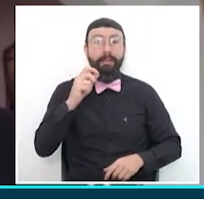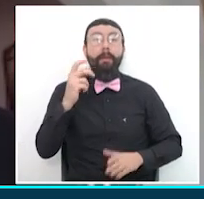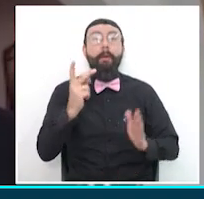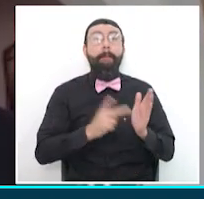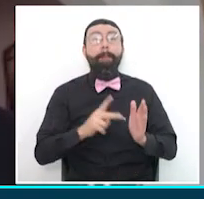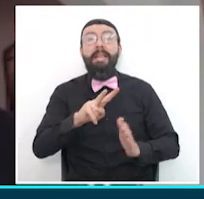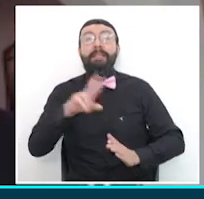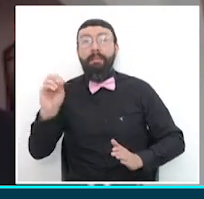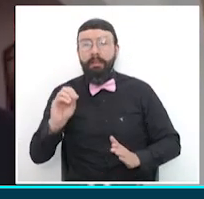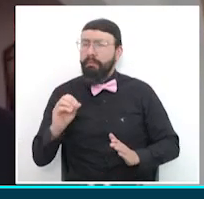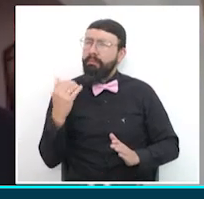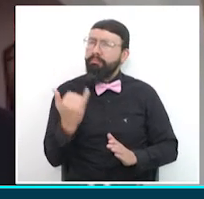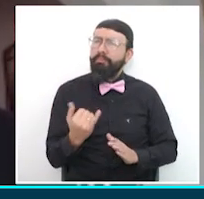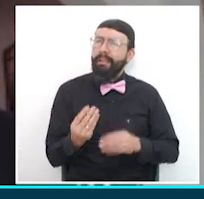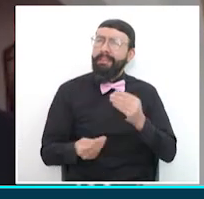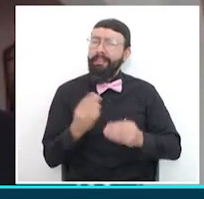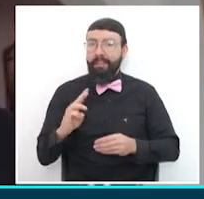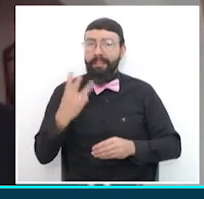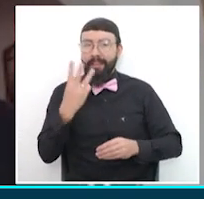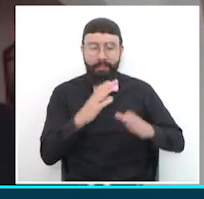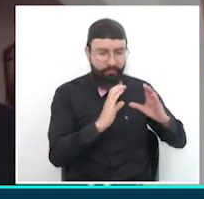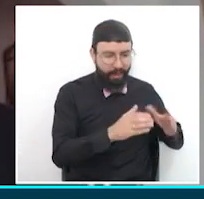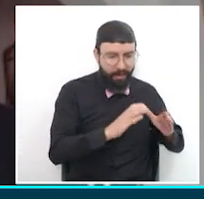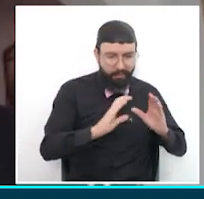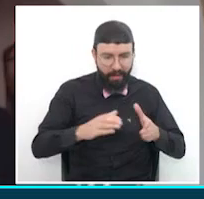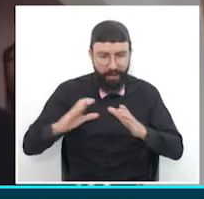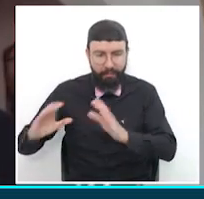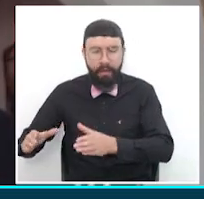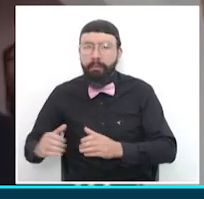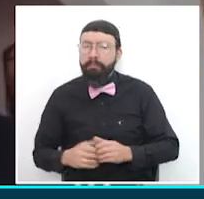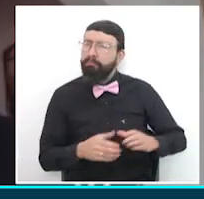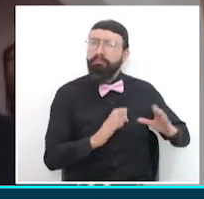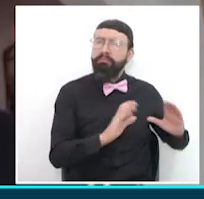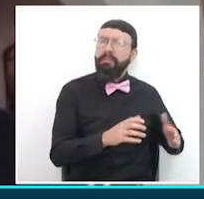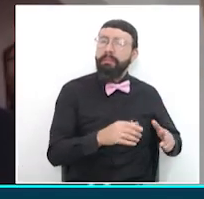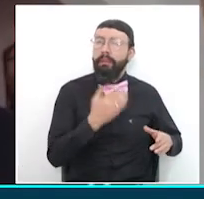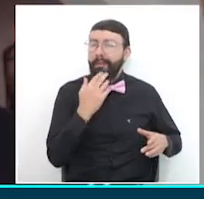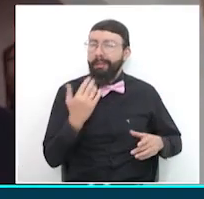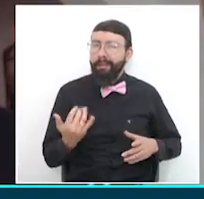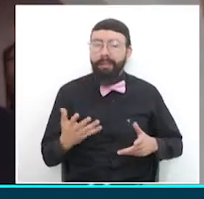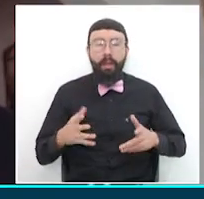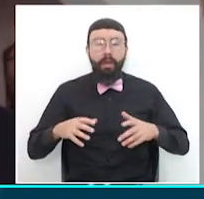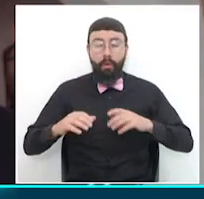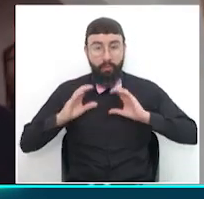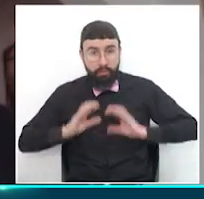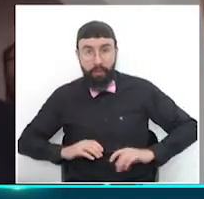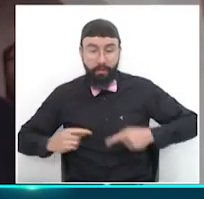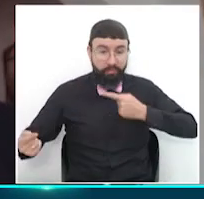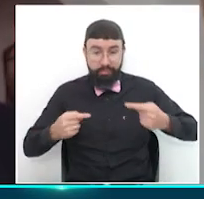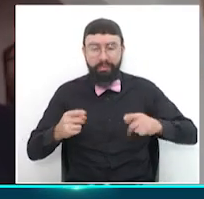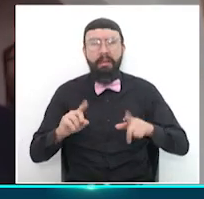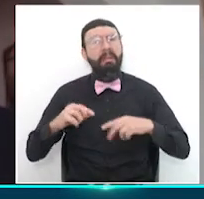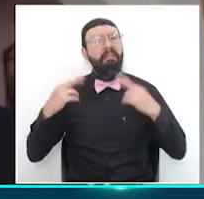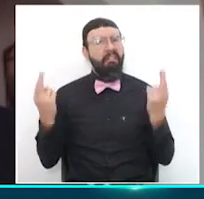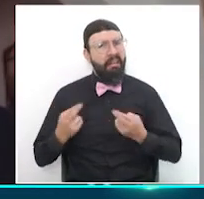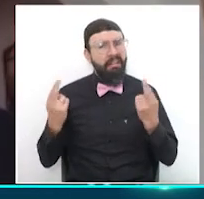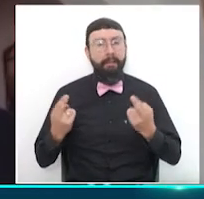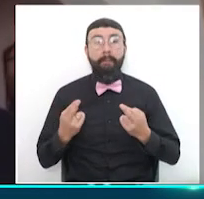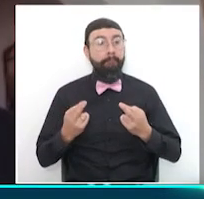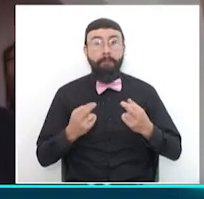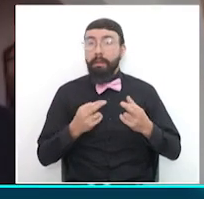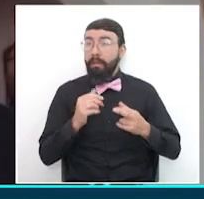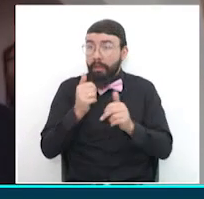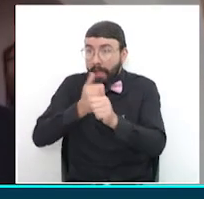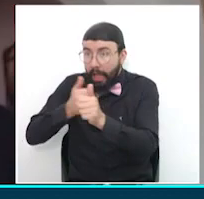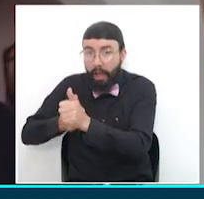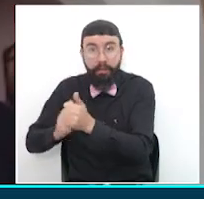sentido, desarrollamos tres fases de competencia. Son actividades físicas y actividades recreativas. Cada uno de los